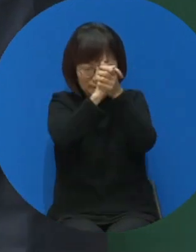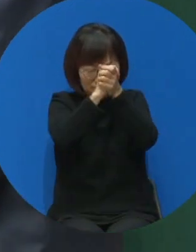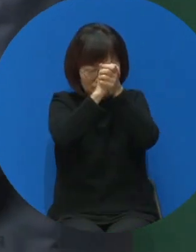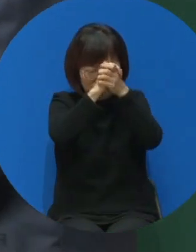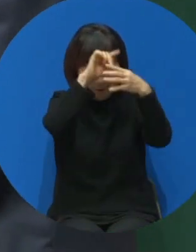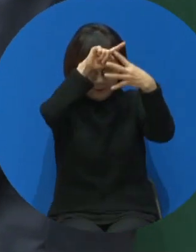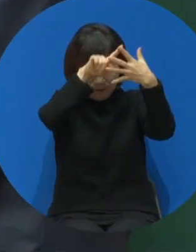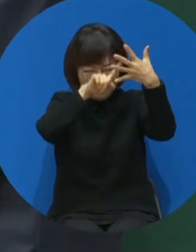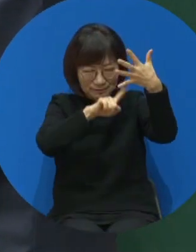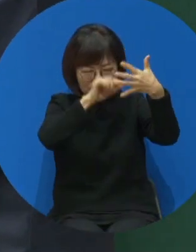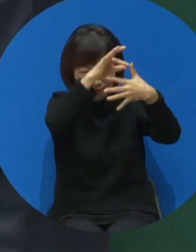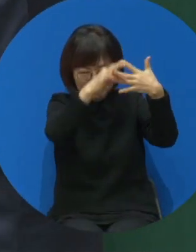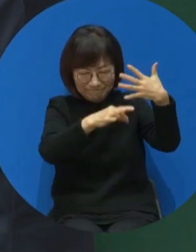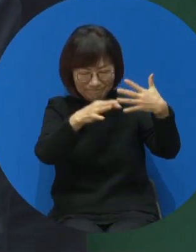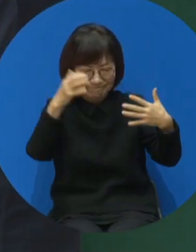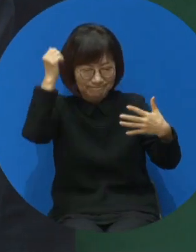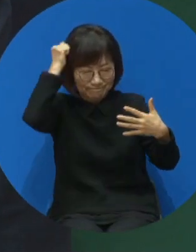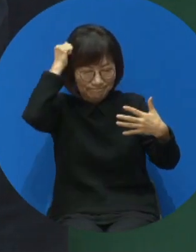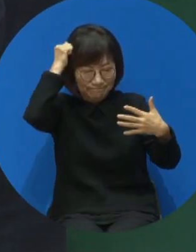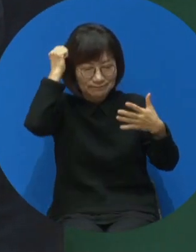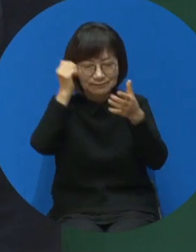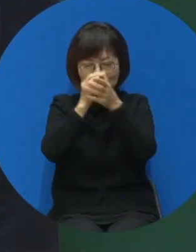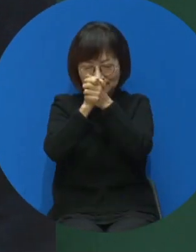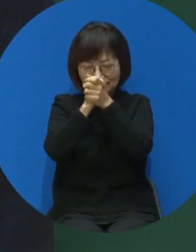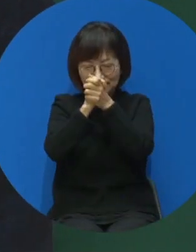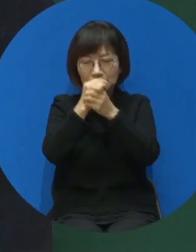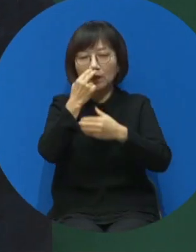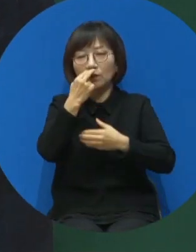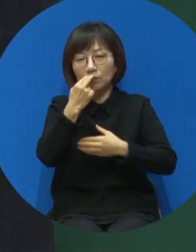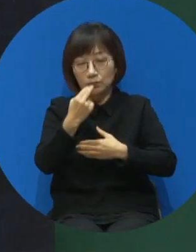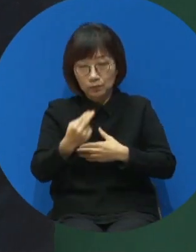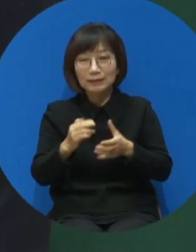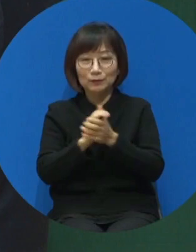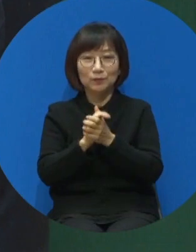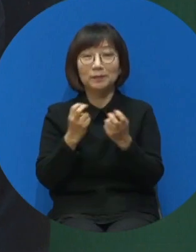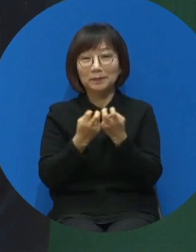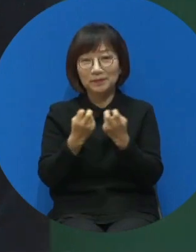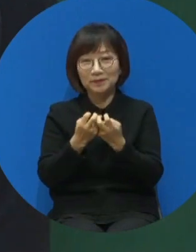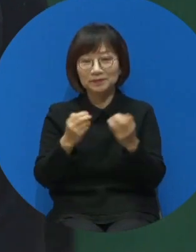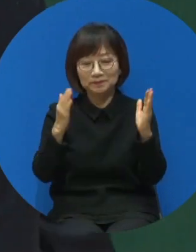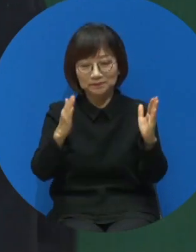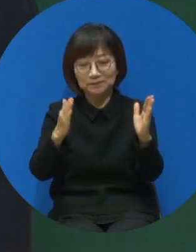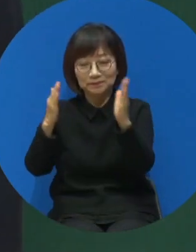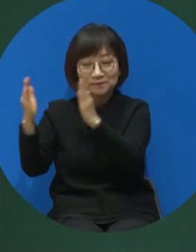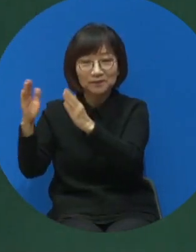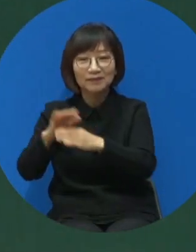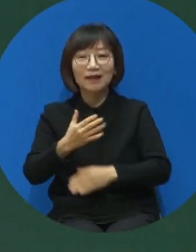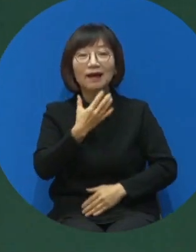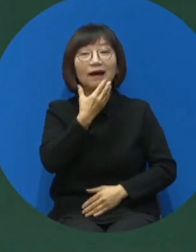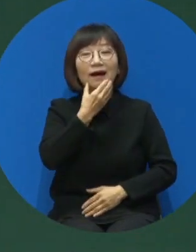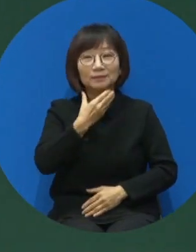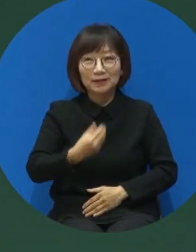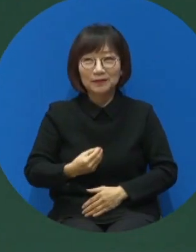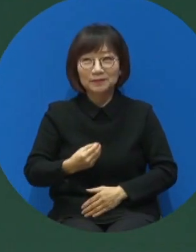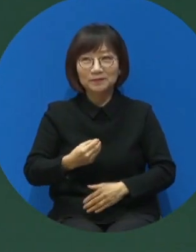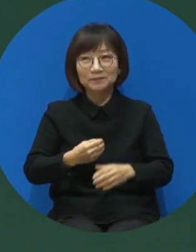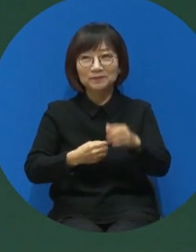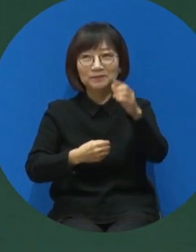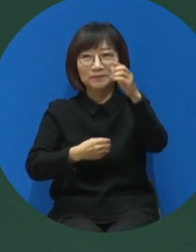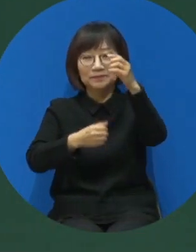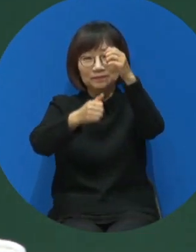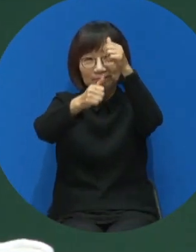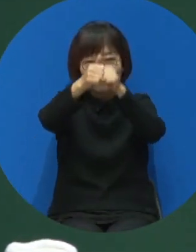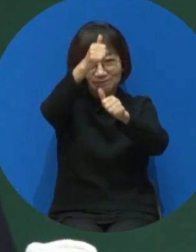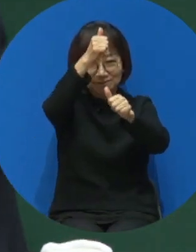transmita siempre estoy haciendo esta oración a bramón comunes de teresina menso y tardanza la mía no